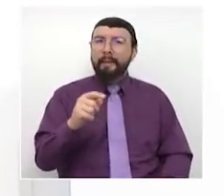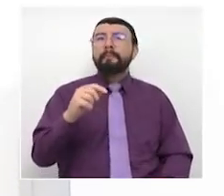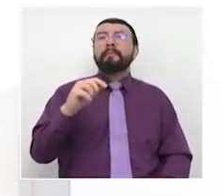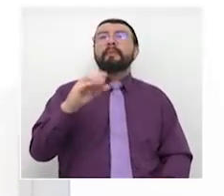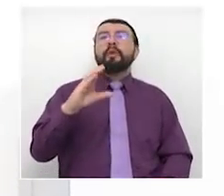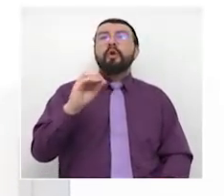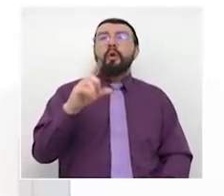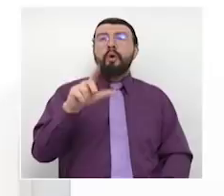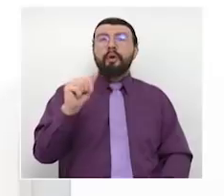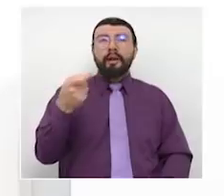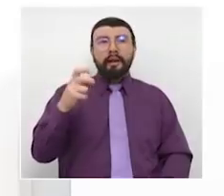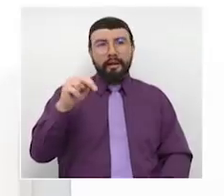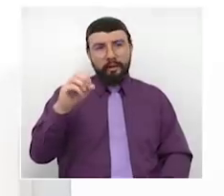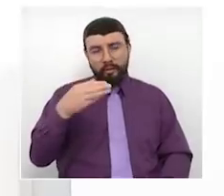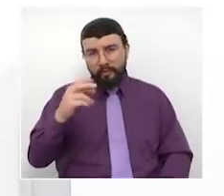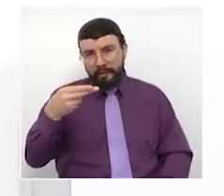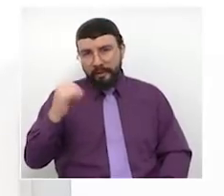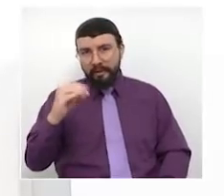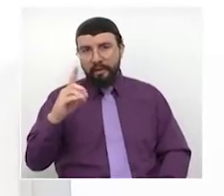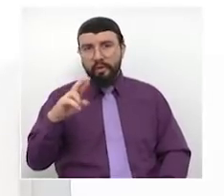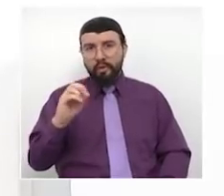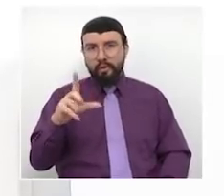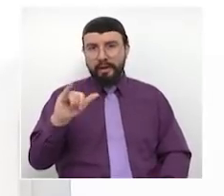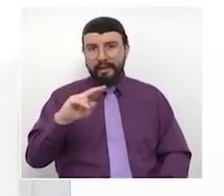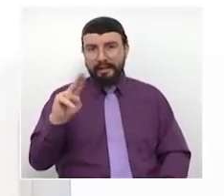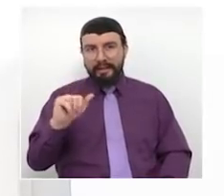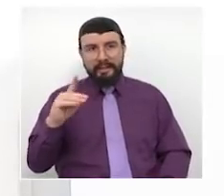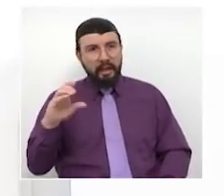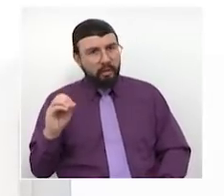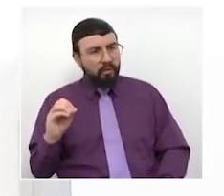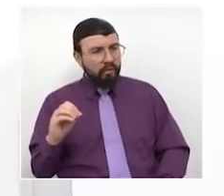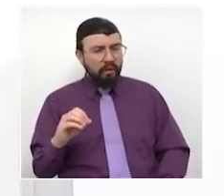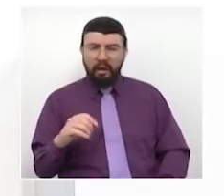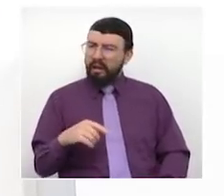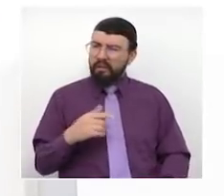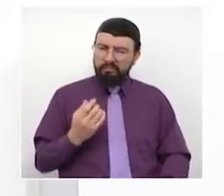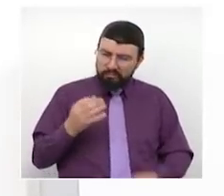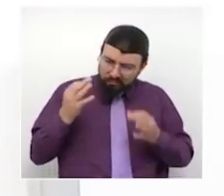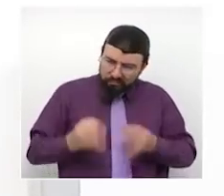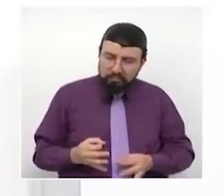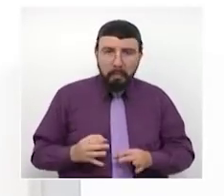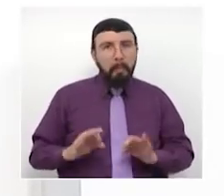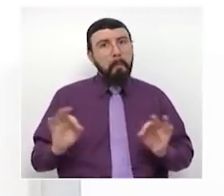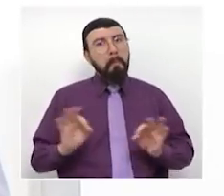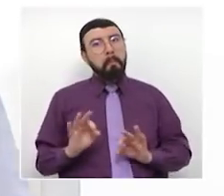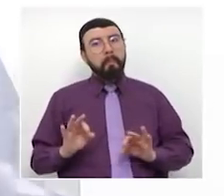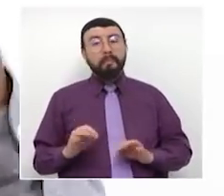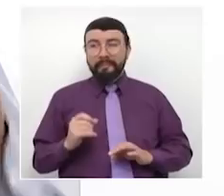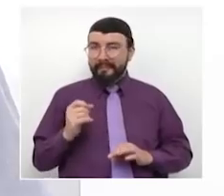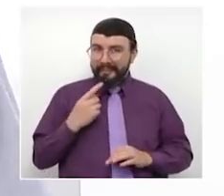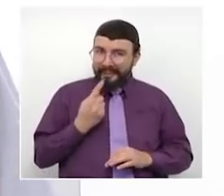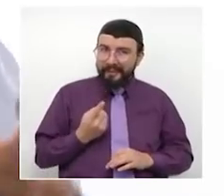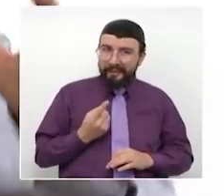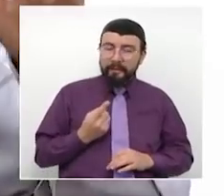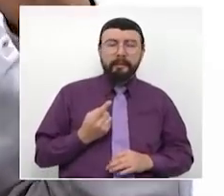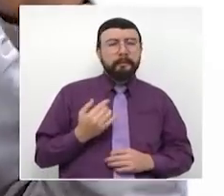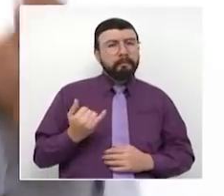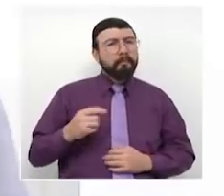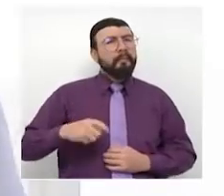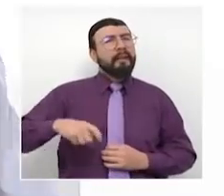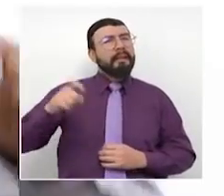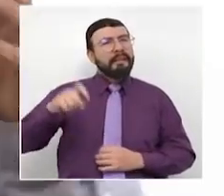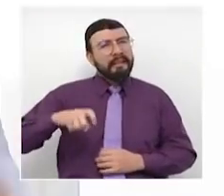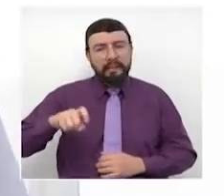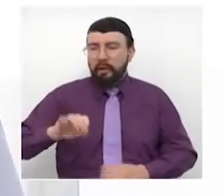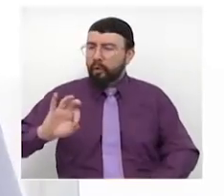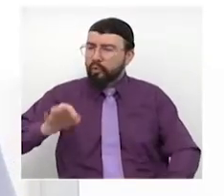determinado. Esto es puro mito lo que hay, entonces no funciona realmente como debería ser. Y como les digo, debe de